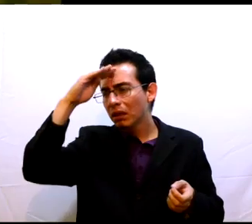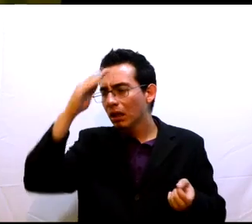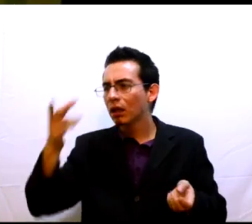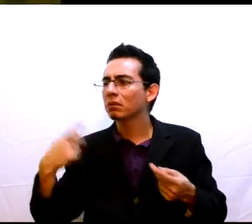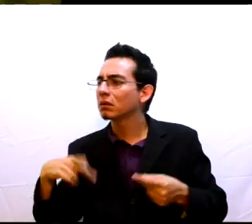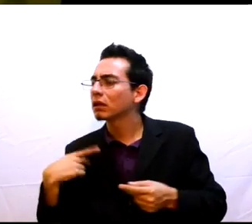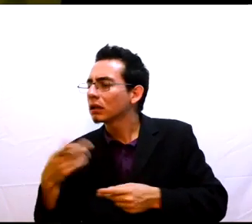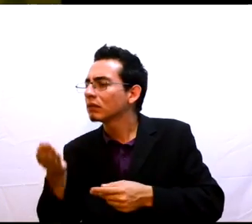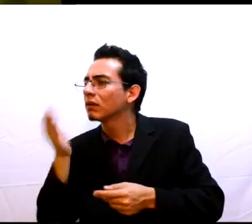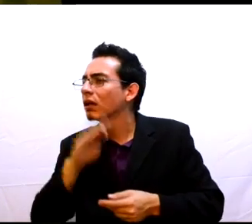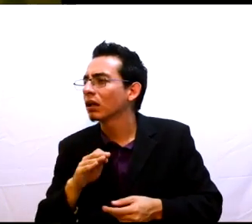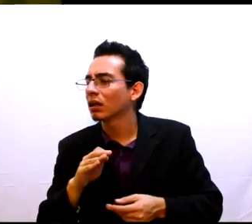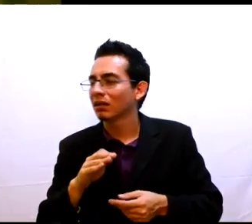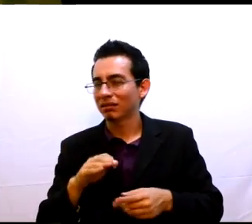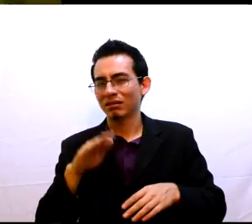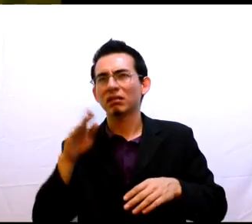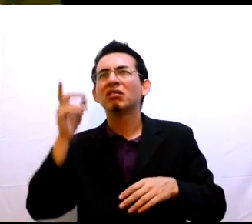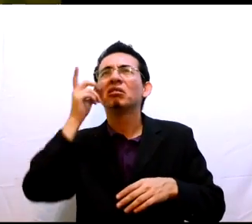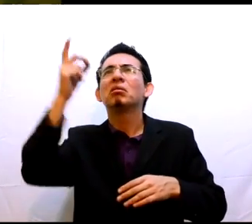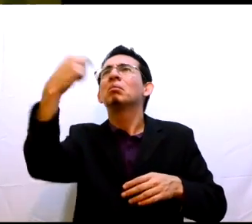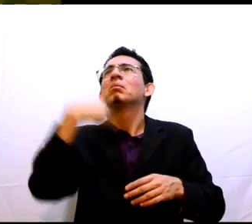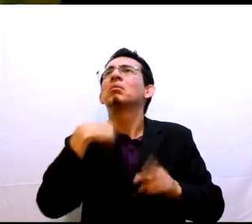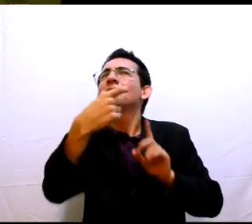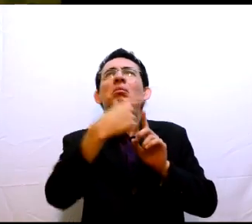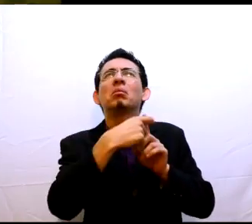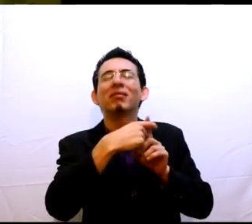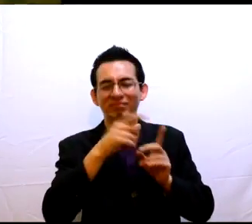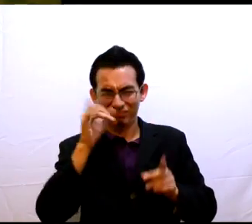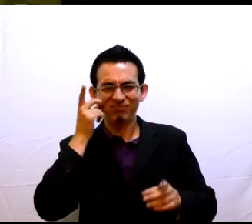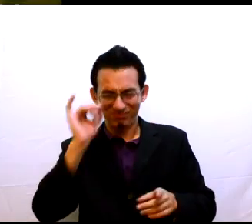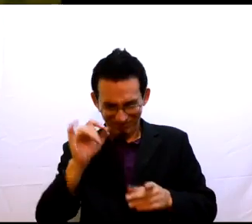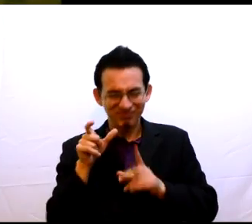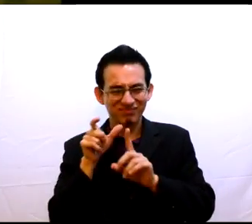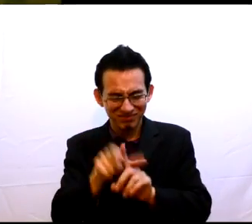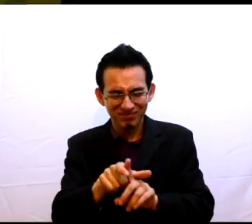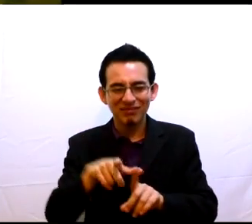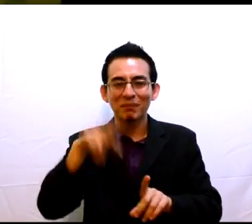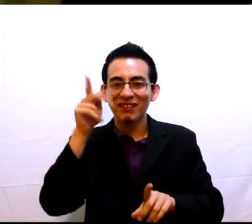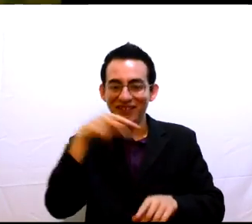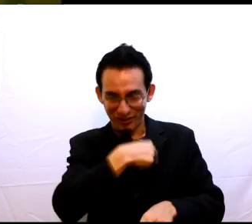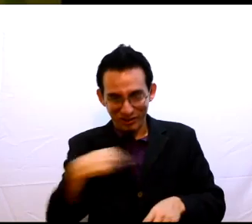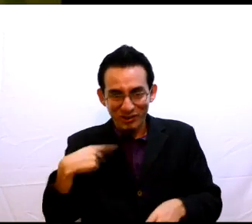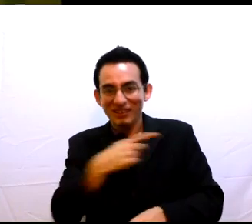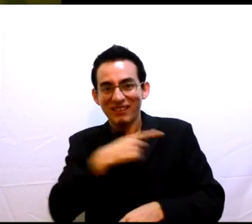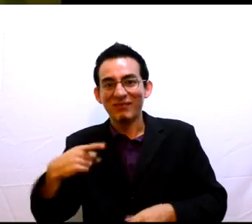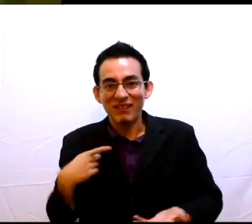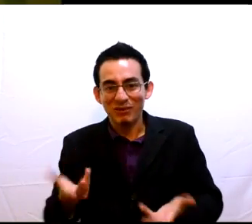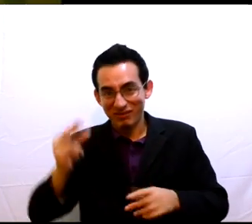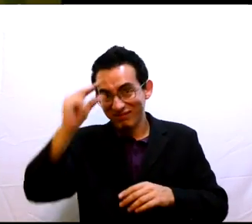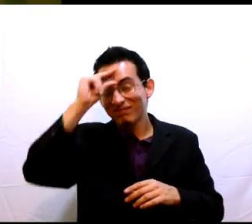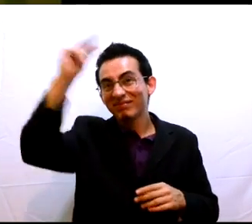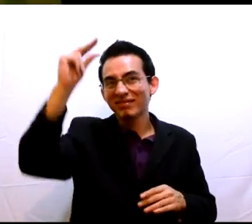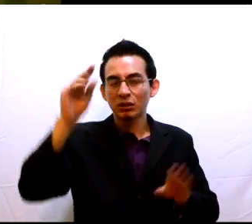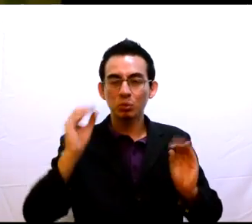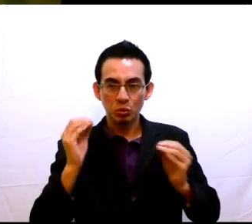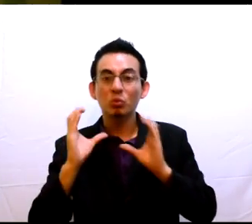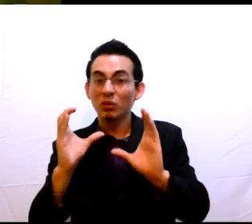pues entonces que el señor no protege claro que protege pero protege a los sabios fíjate